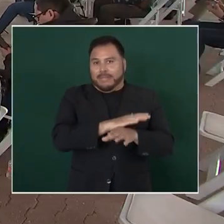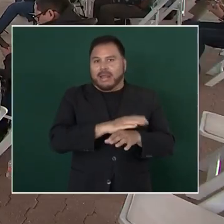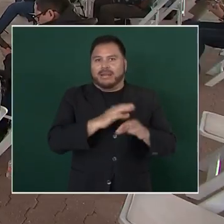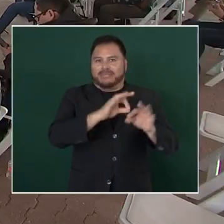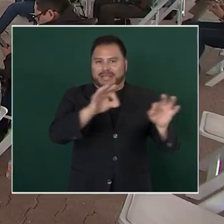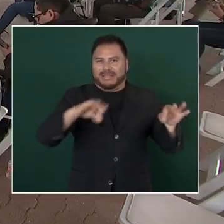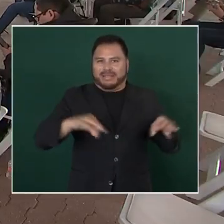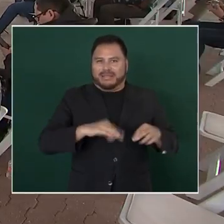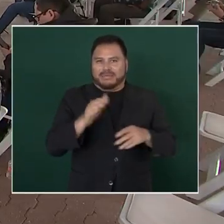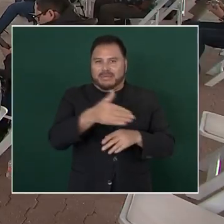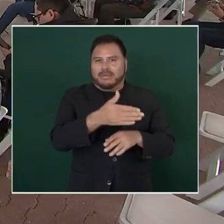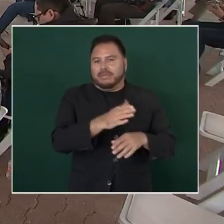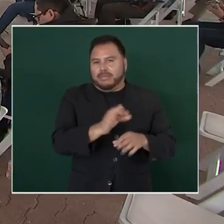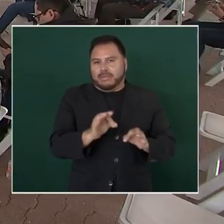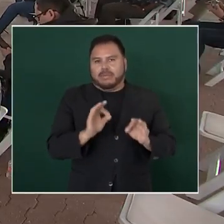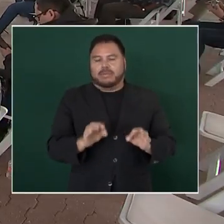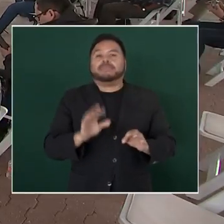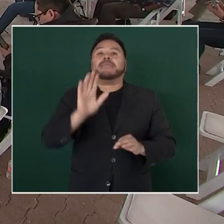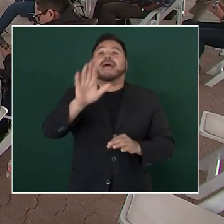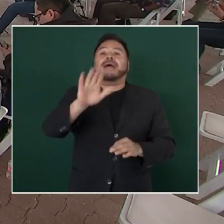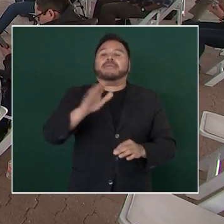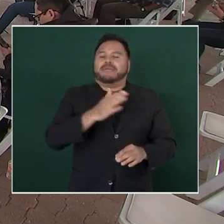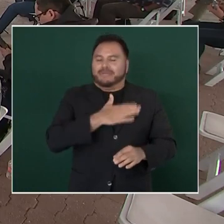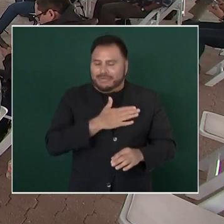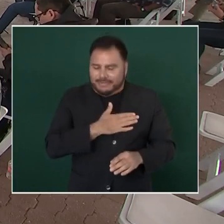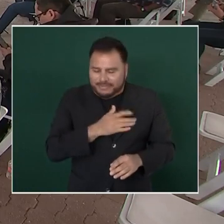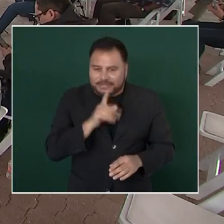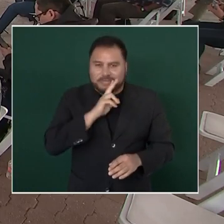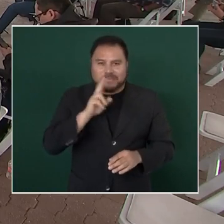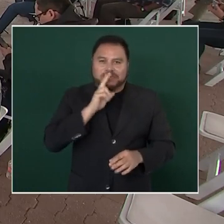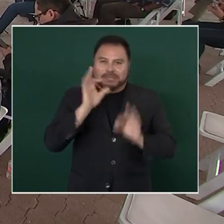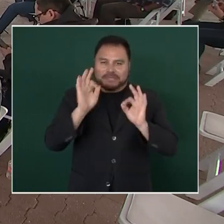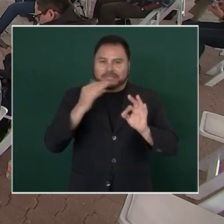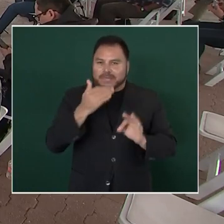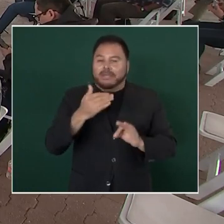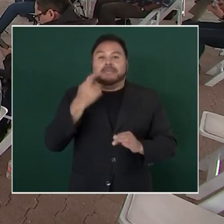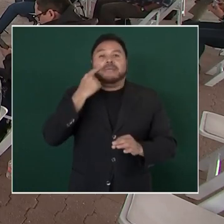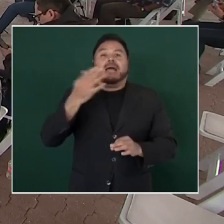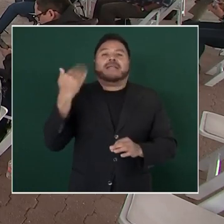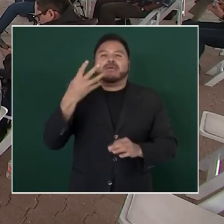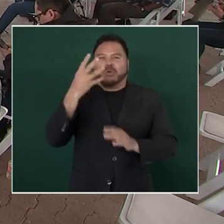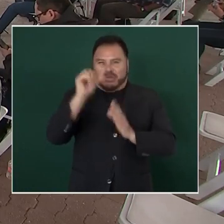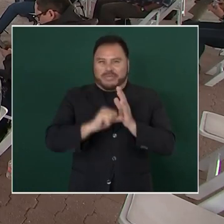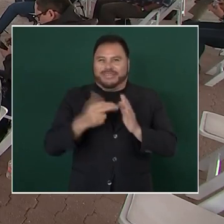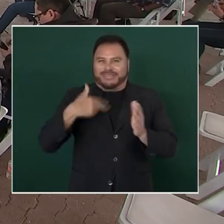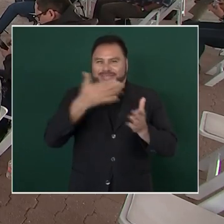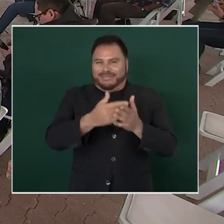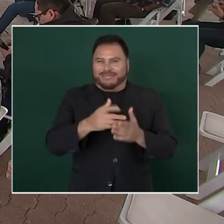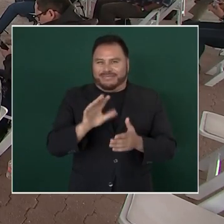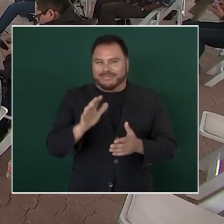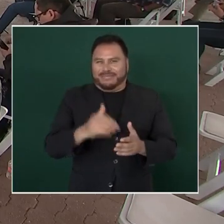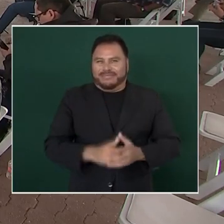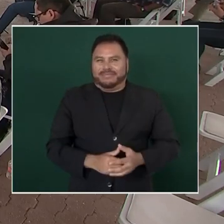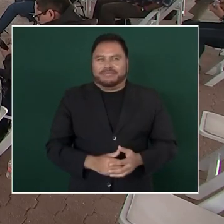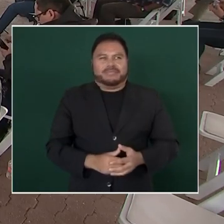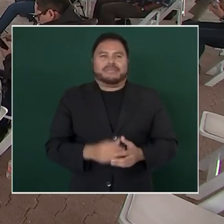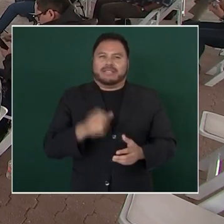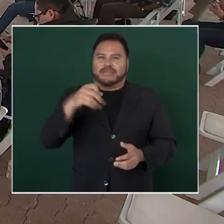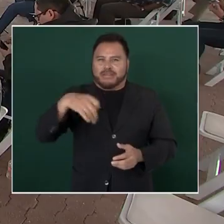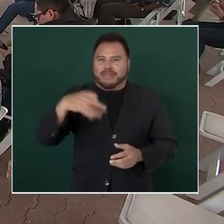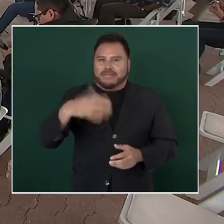Bueno, pero una buena. Perdón. Fuimos hace 4 meses, ¿no? A San